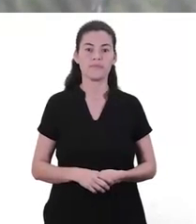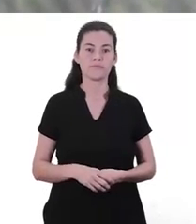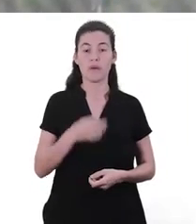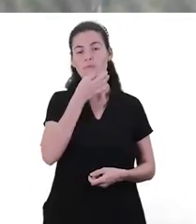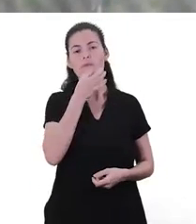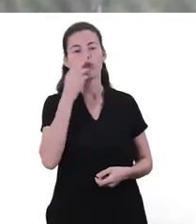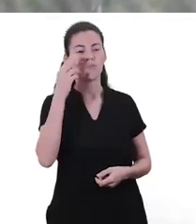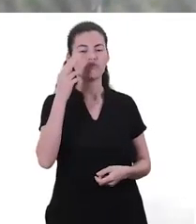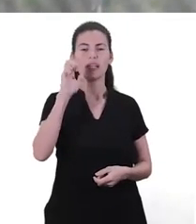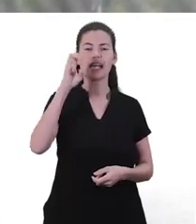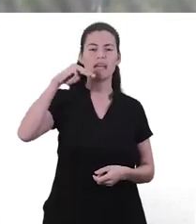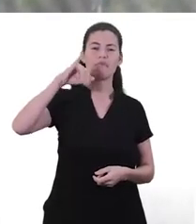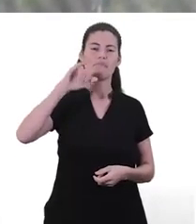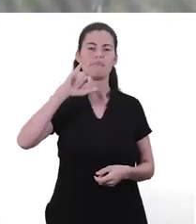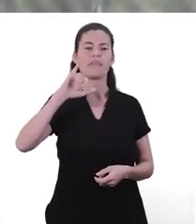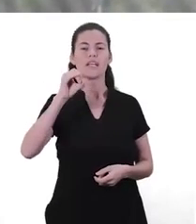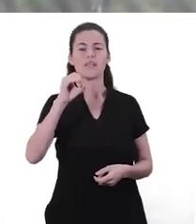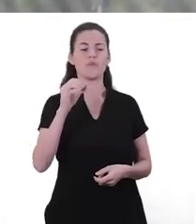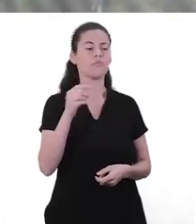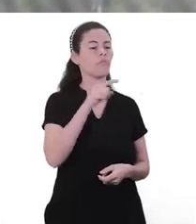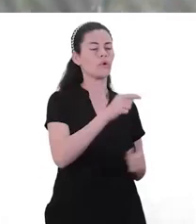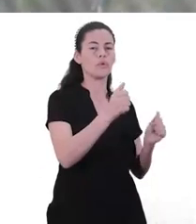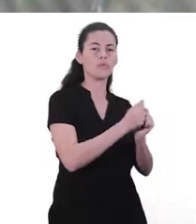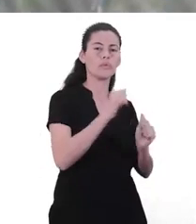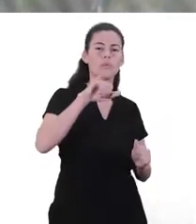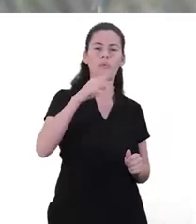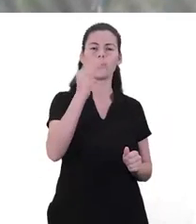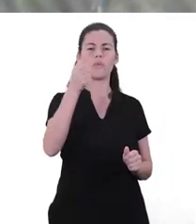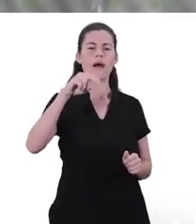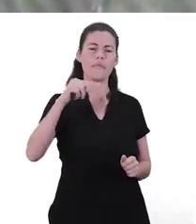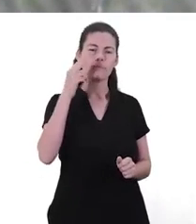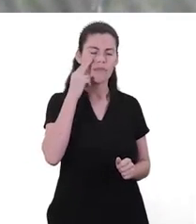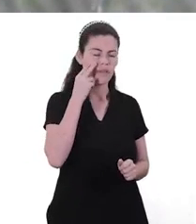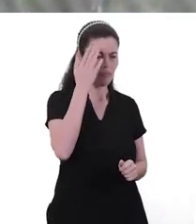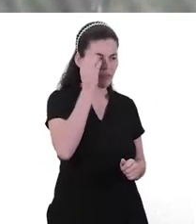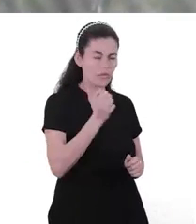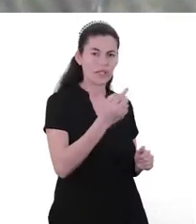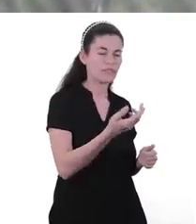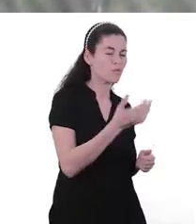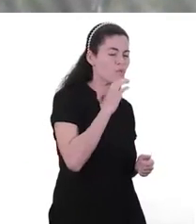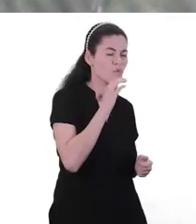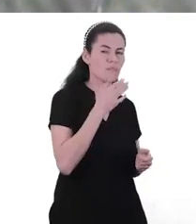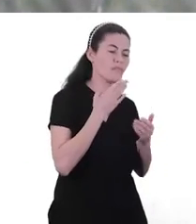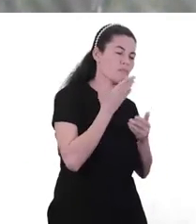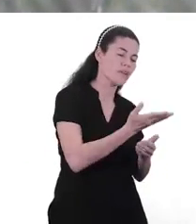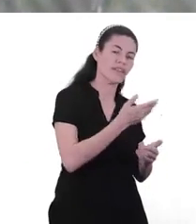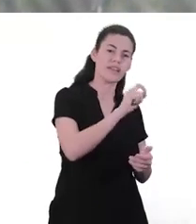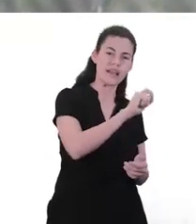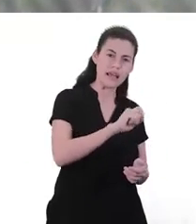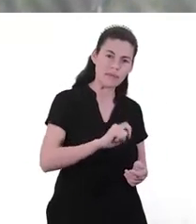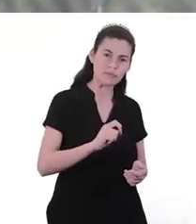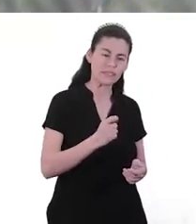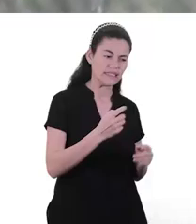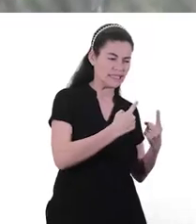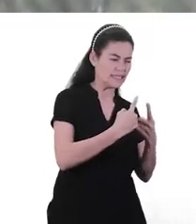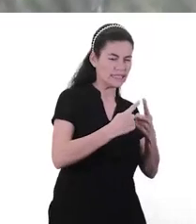Emilio te sacó el bolígrafo y vos le empujaste. ¿Pero por qué le empujaste? Ahí podías haberle pedido de otra manera. ¿Qué otra forma le podías haber pedido? Y en teatro lo